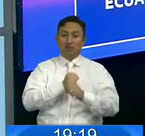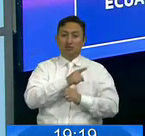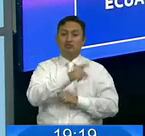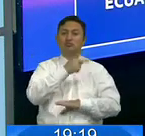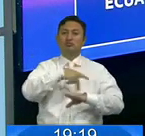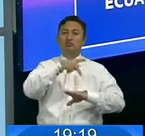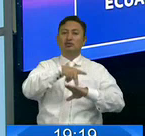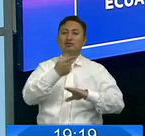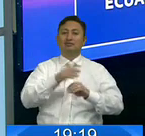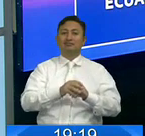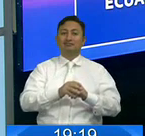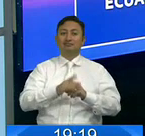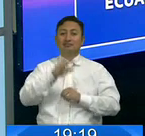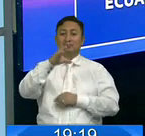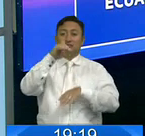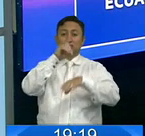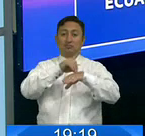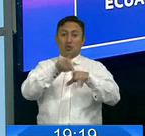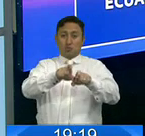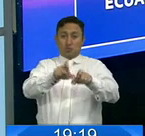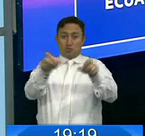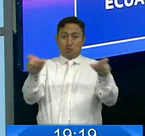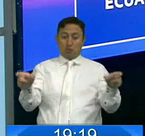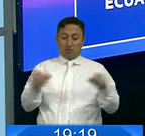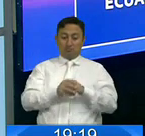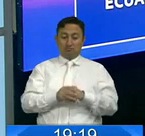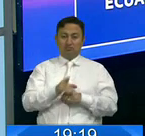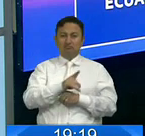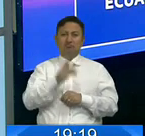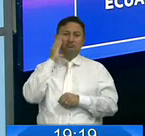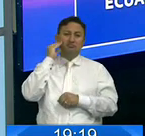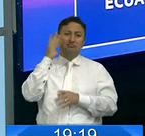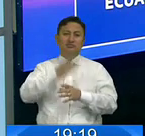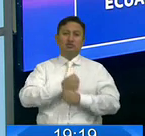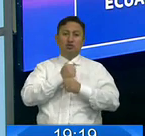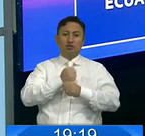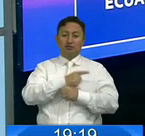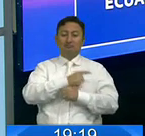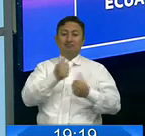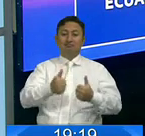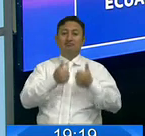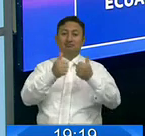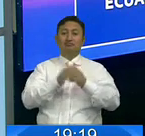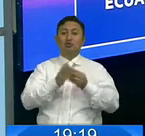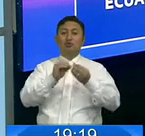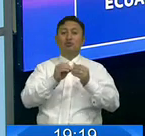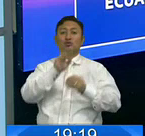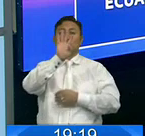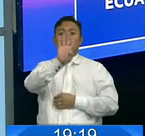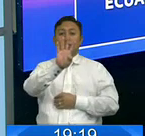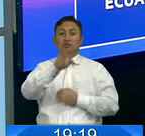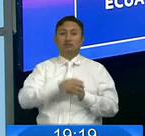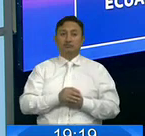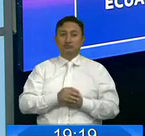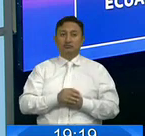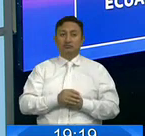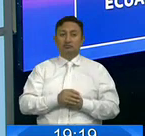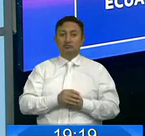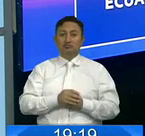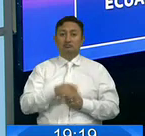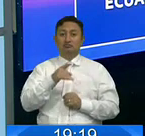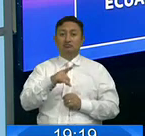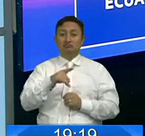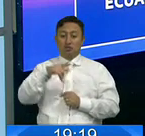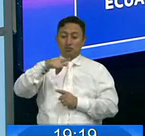profesión ginecólogo, experiencia en seguridad. Él es candidato por Ecuatoriano Unido, lista 4, la activación de miles de drones